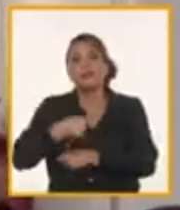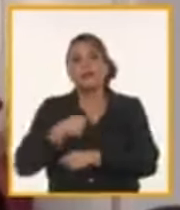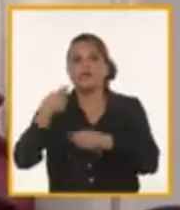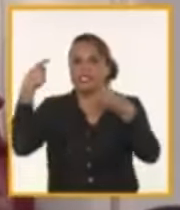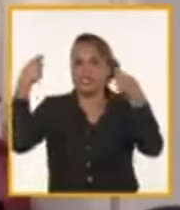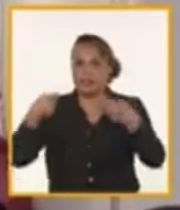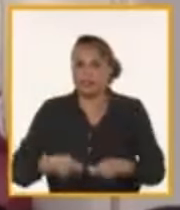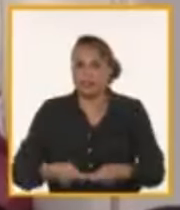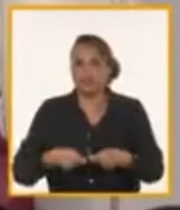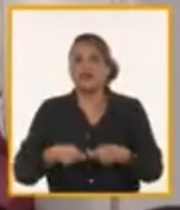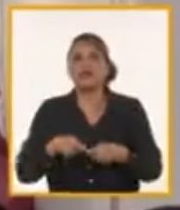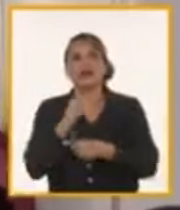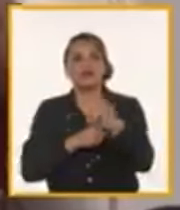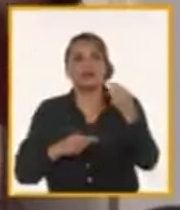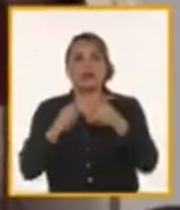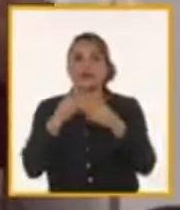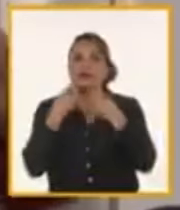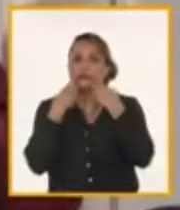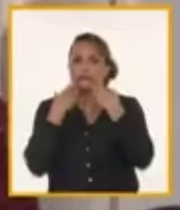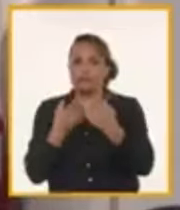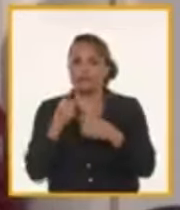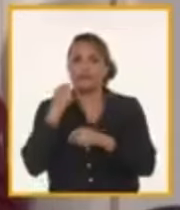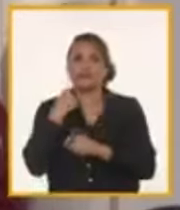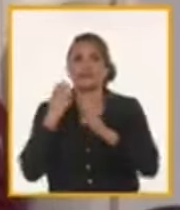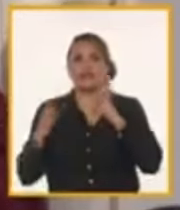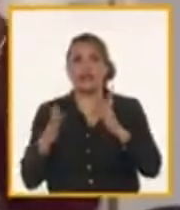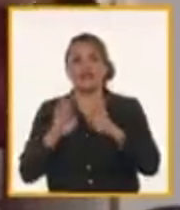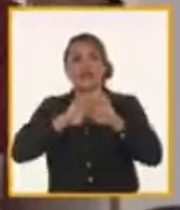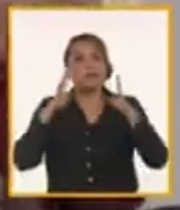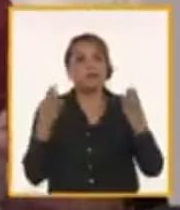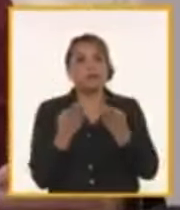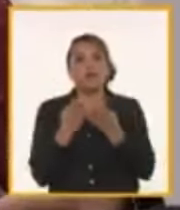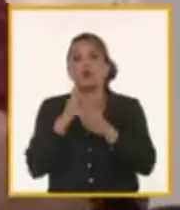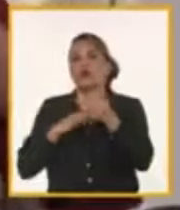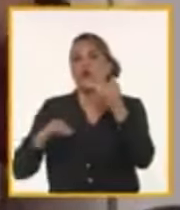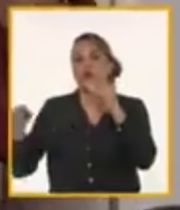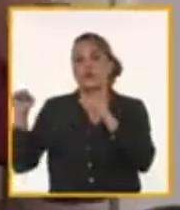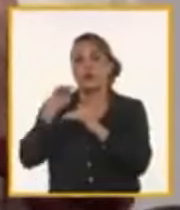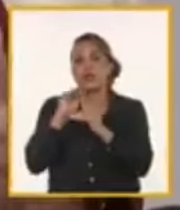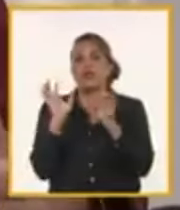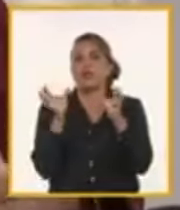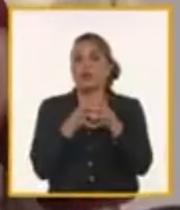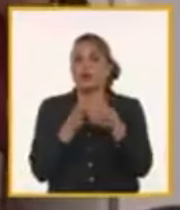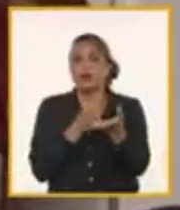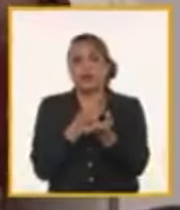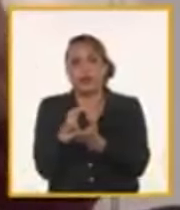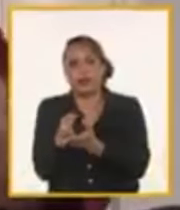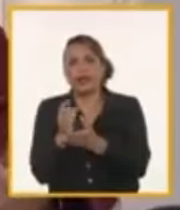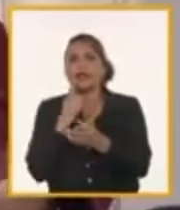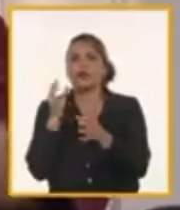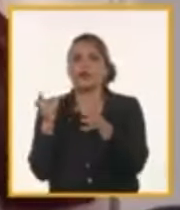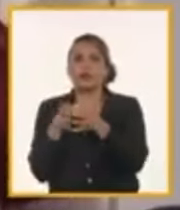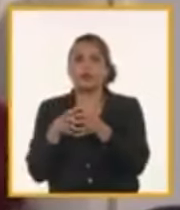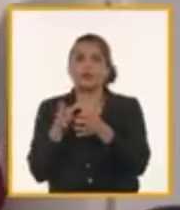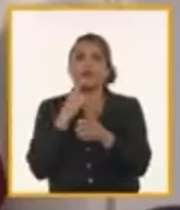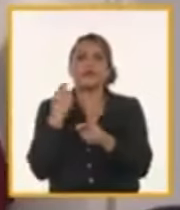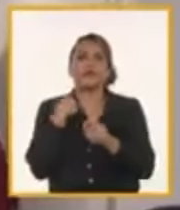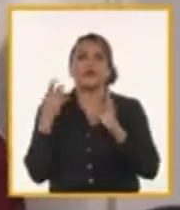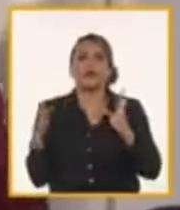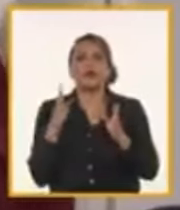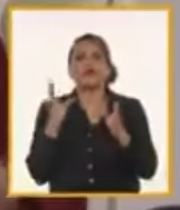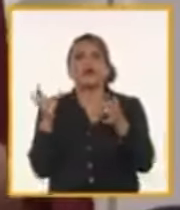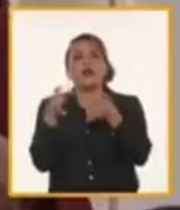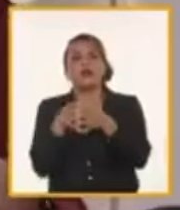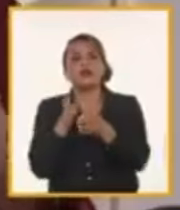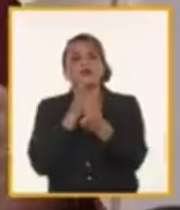ser uno de los retos fundamentales de este año en todos los niveles organizativos el colectivo de carrera El colectivo de año el colectivo de disciplina el colectivo de